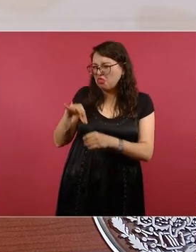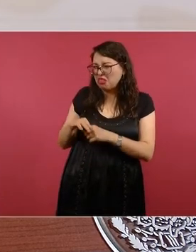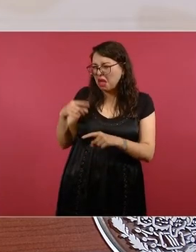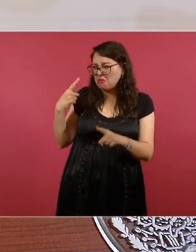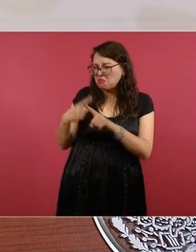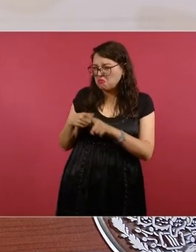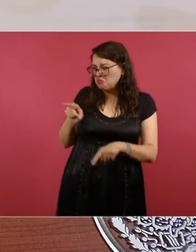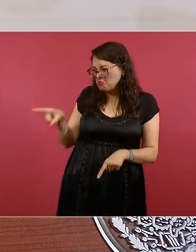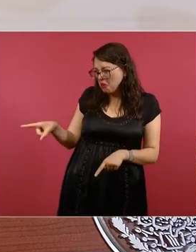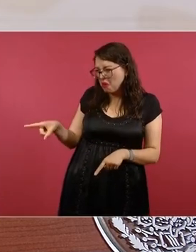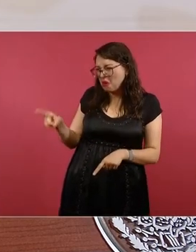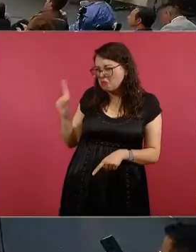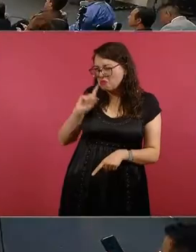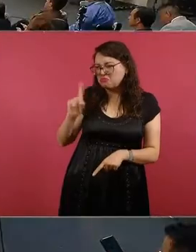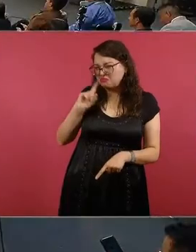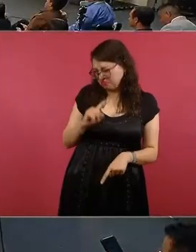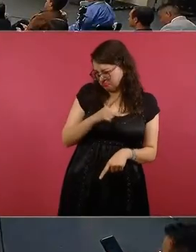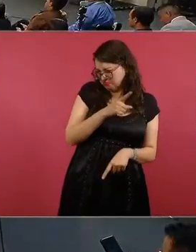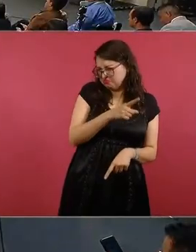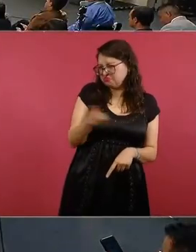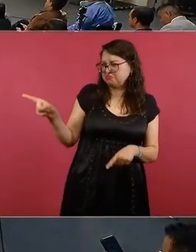por su ignorancia